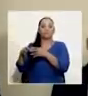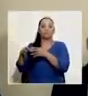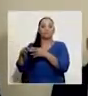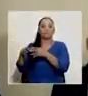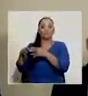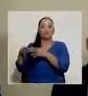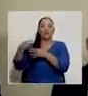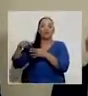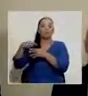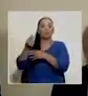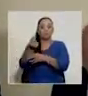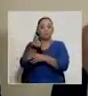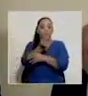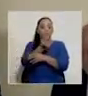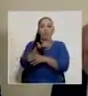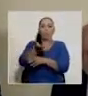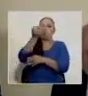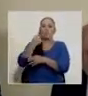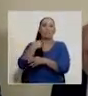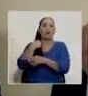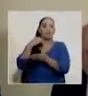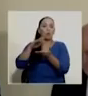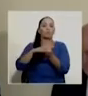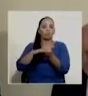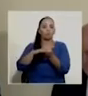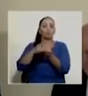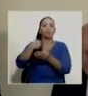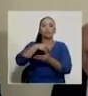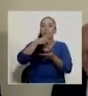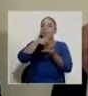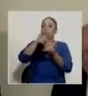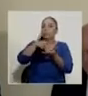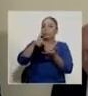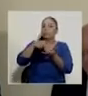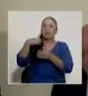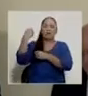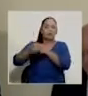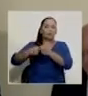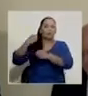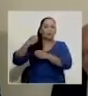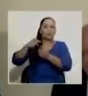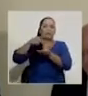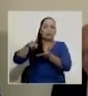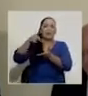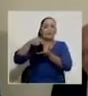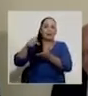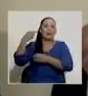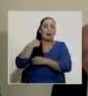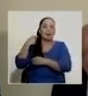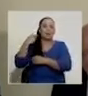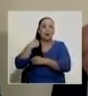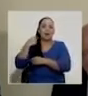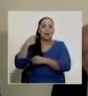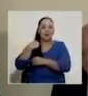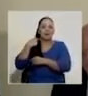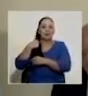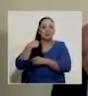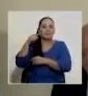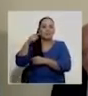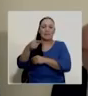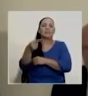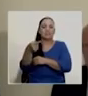2022, trabajando, decidiendo, mejorando, un día a la vez, con un firme